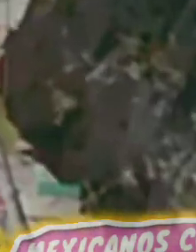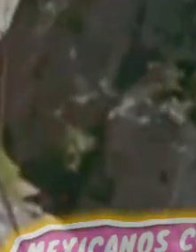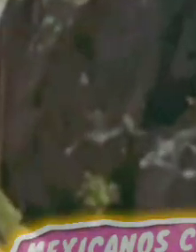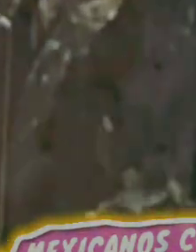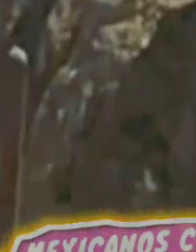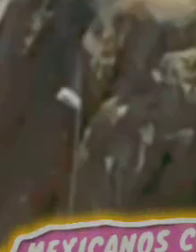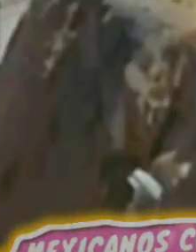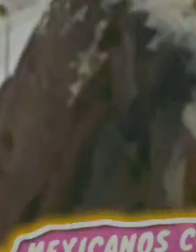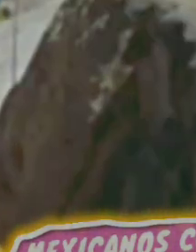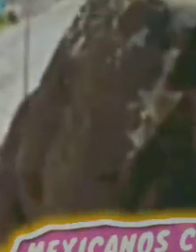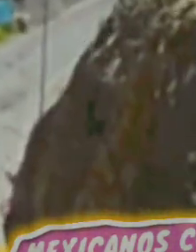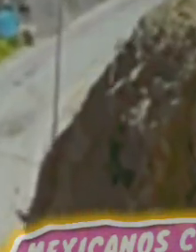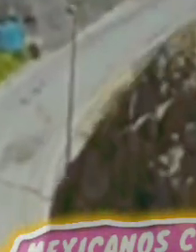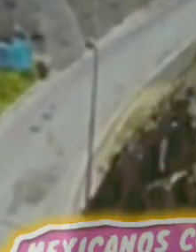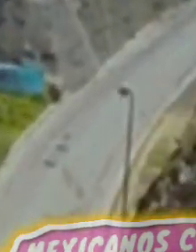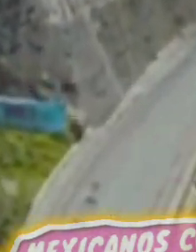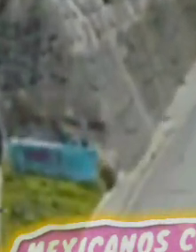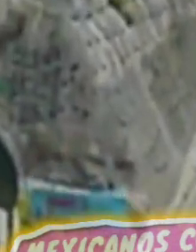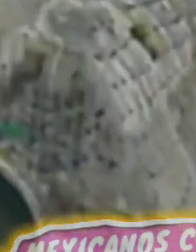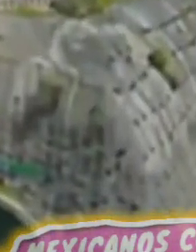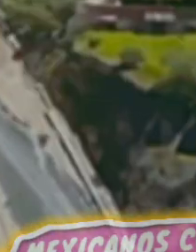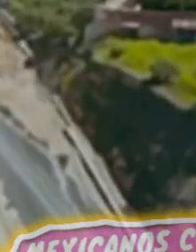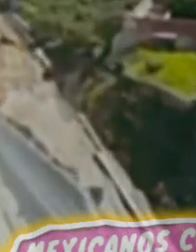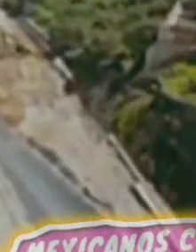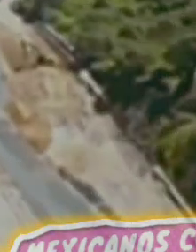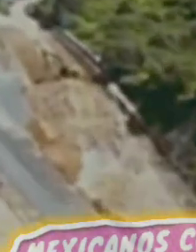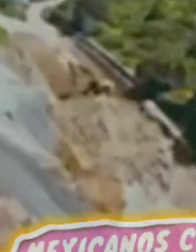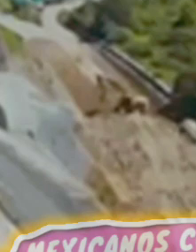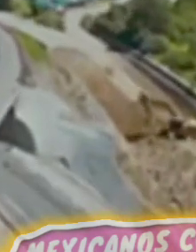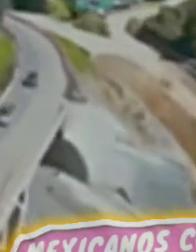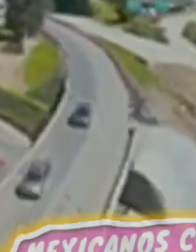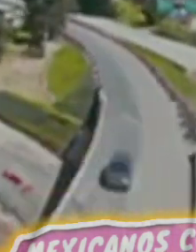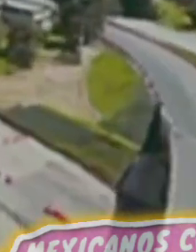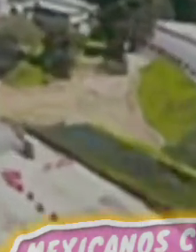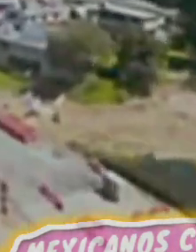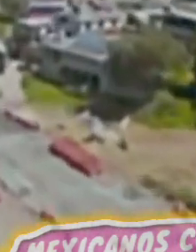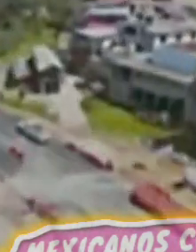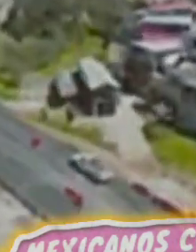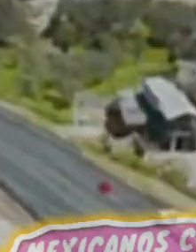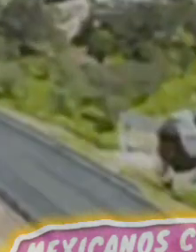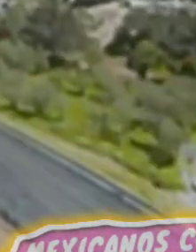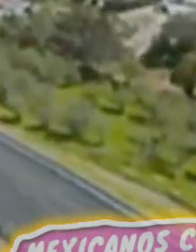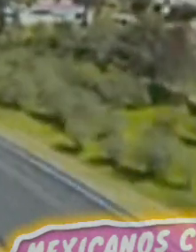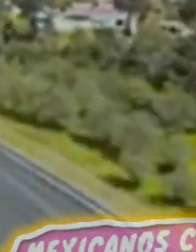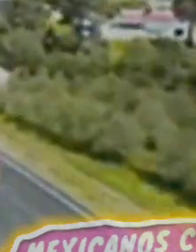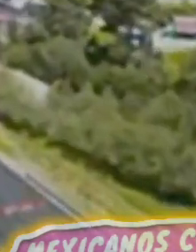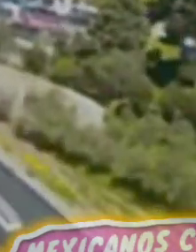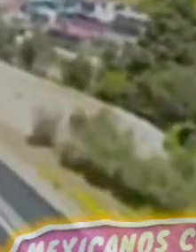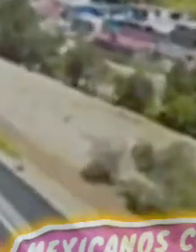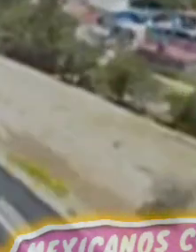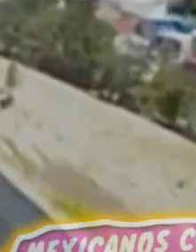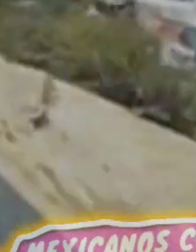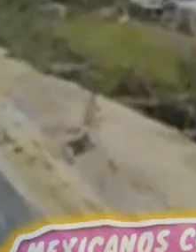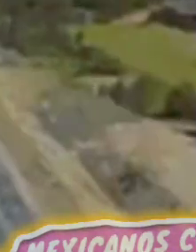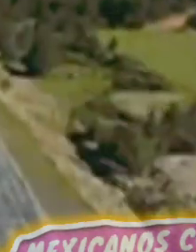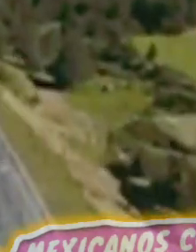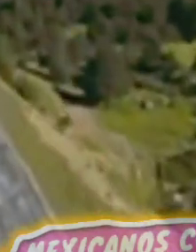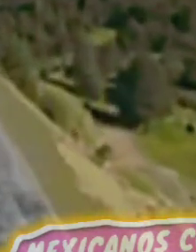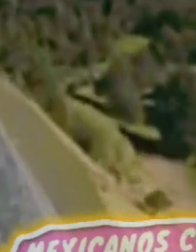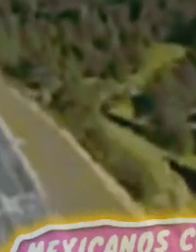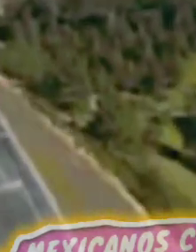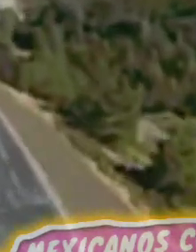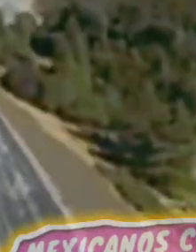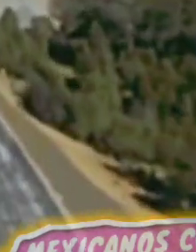4 carriles, incluye 3 túneles, 6 viaductos, 2 entronques y una rampa de emergencia. Se